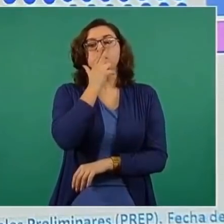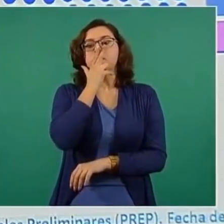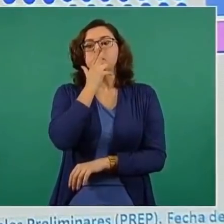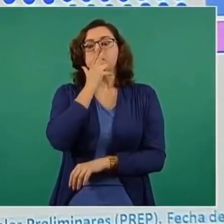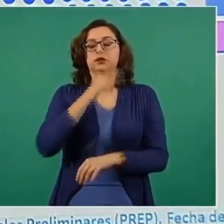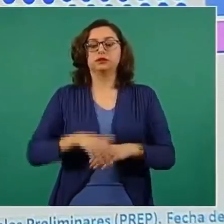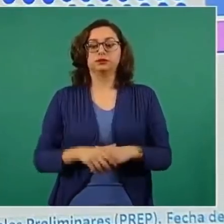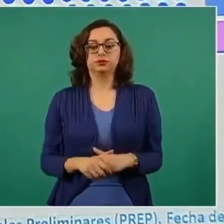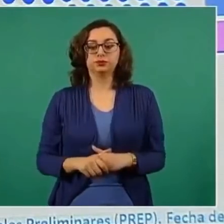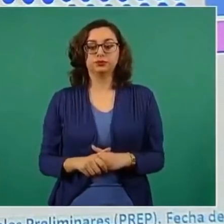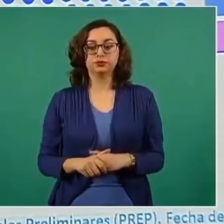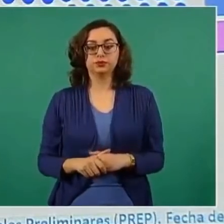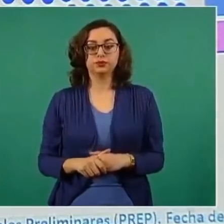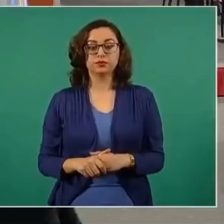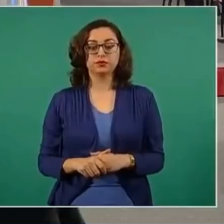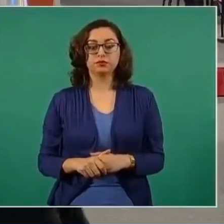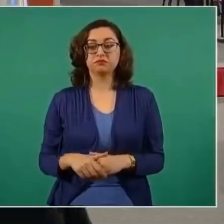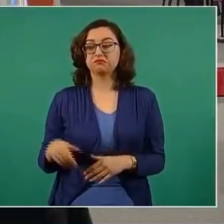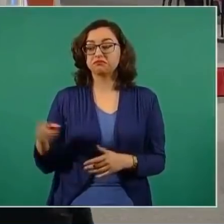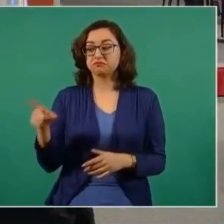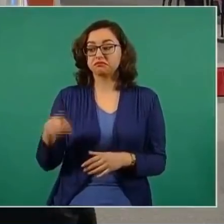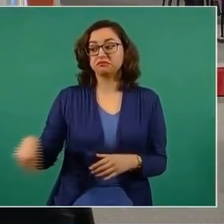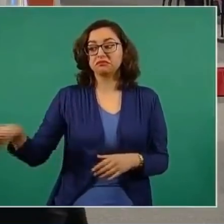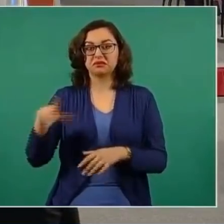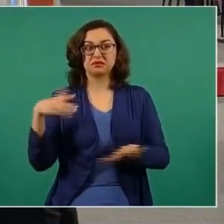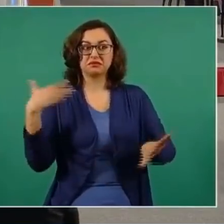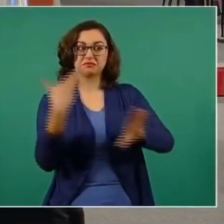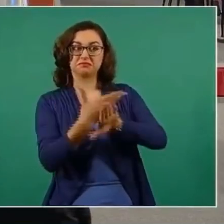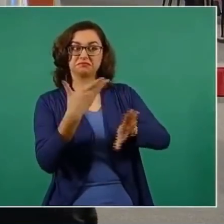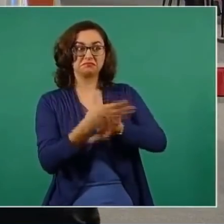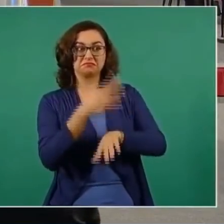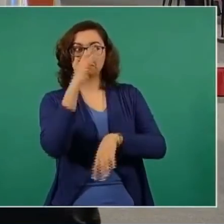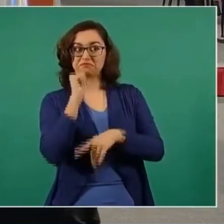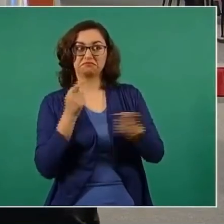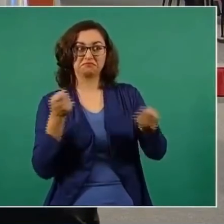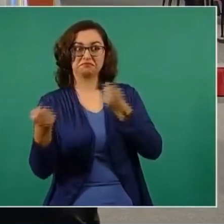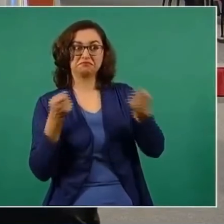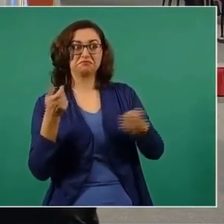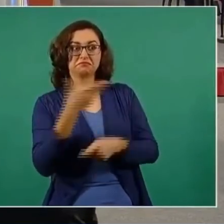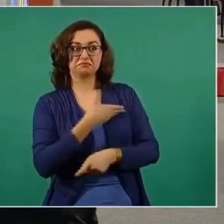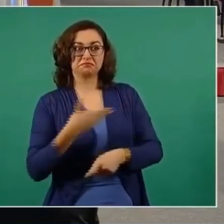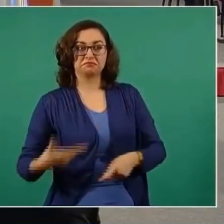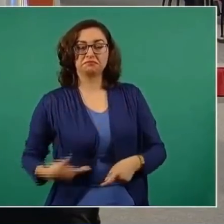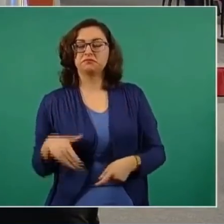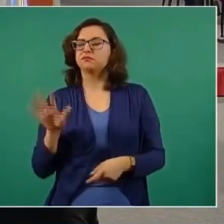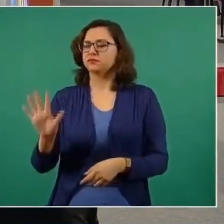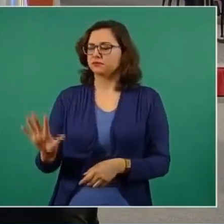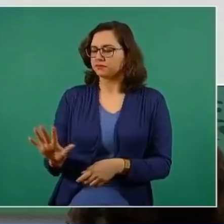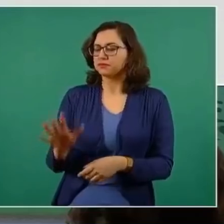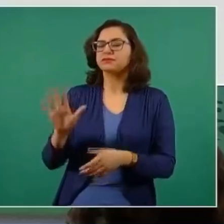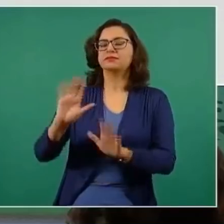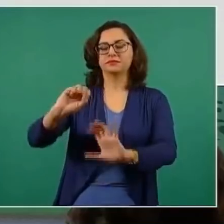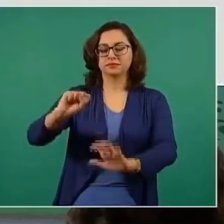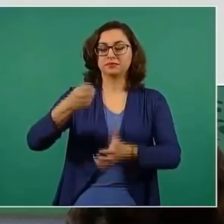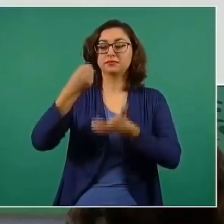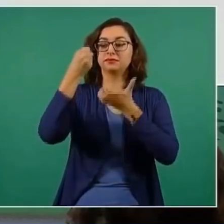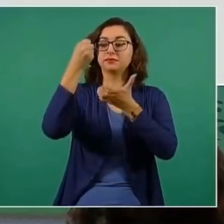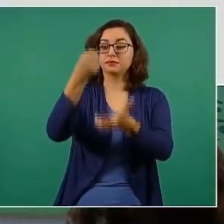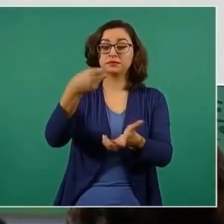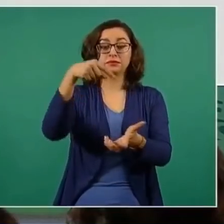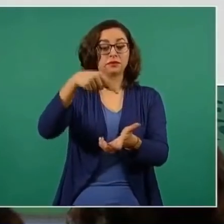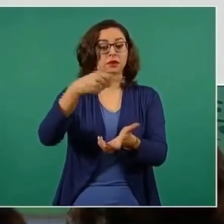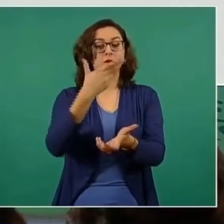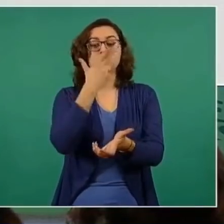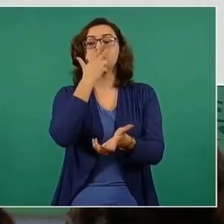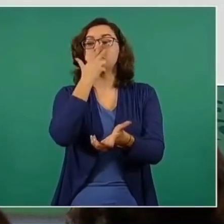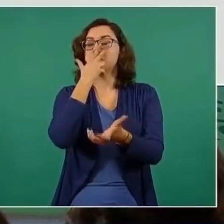¿Se quedaron con las ganas sus opositores? La aprobación del presupuesto. ¿Por qué? Porque es el instrumento